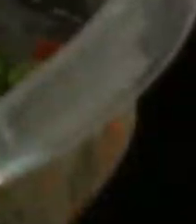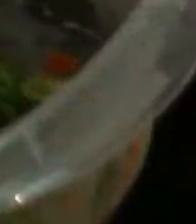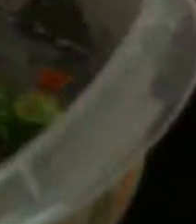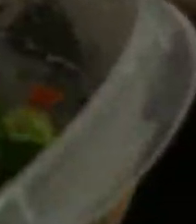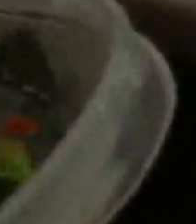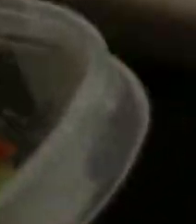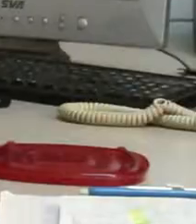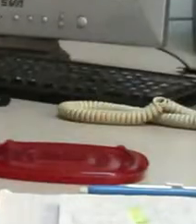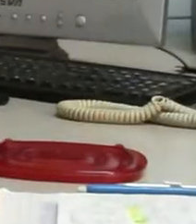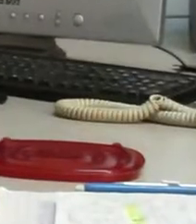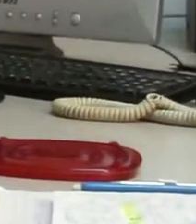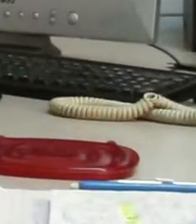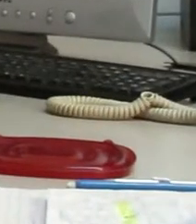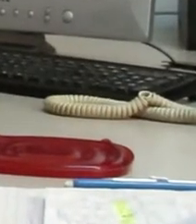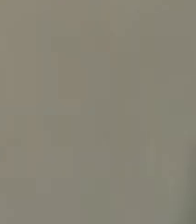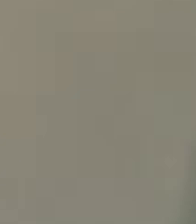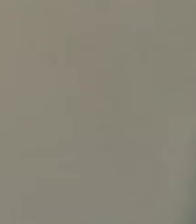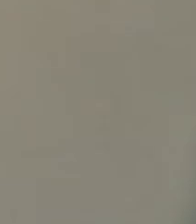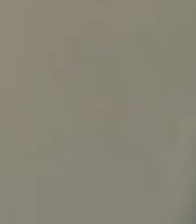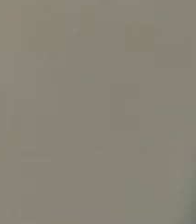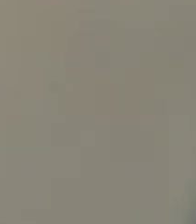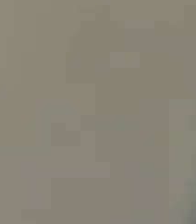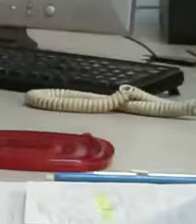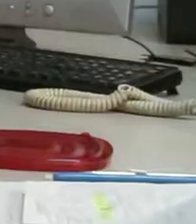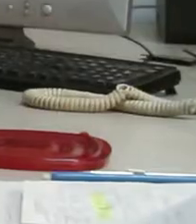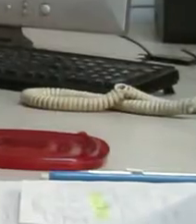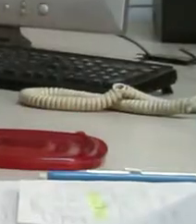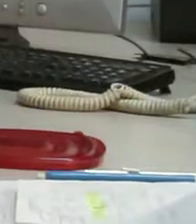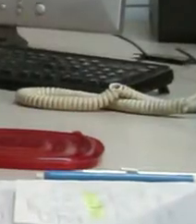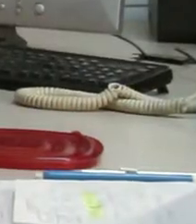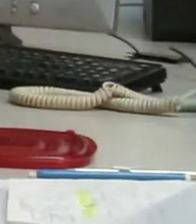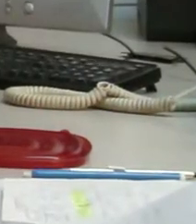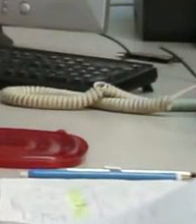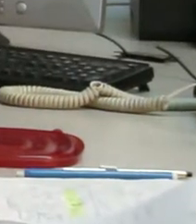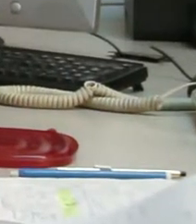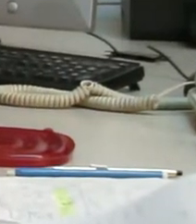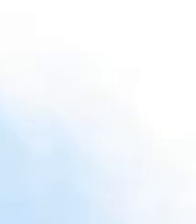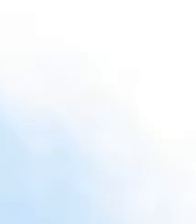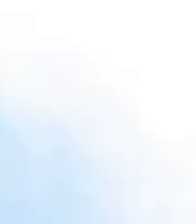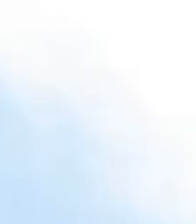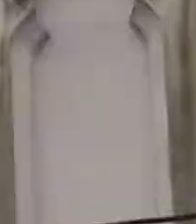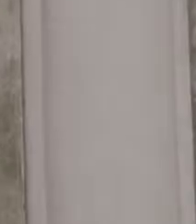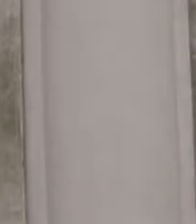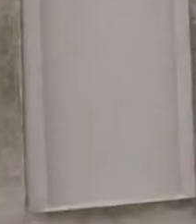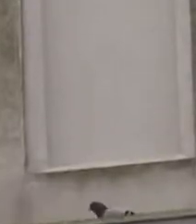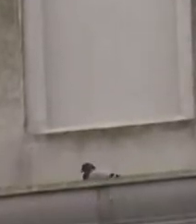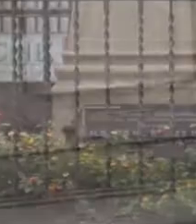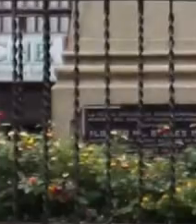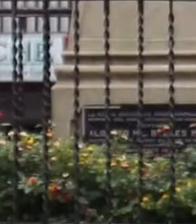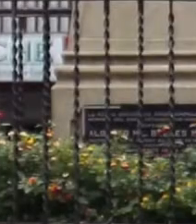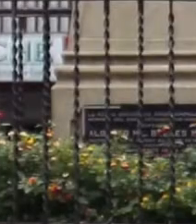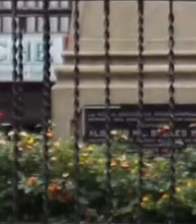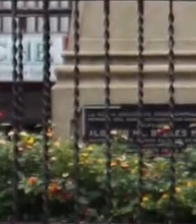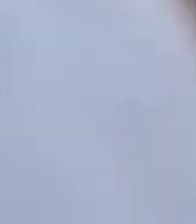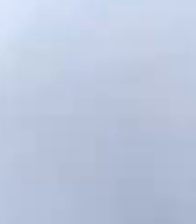formas, anda mucha gripe. Anda dengue, ¿verdad? Que eso sí, a cualquiera nos puede dar.